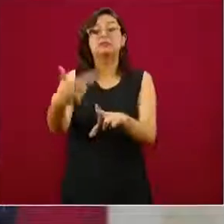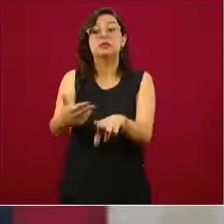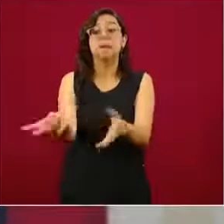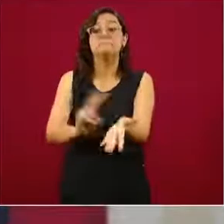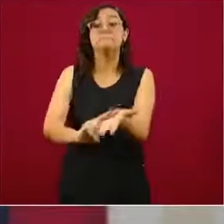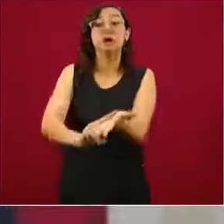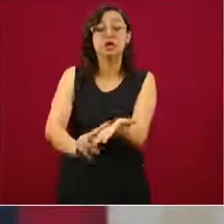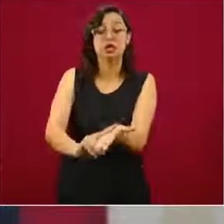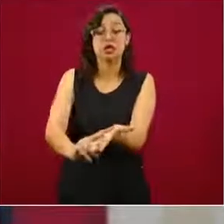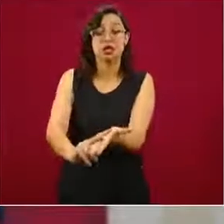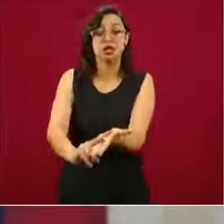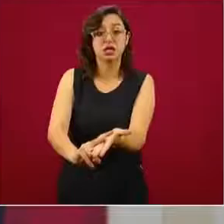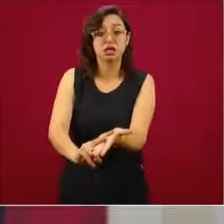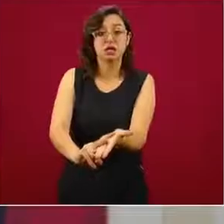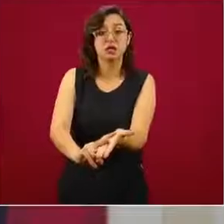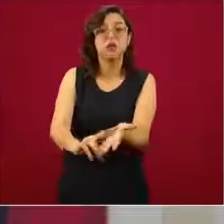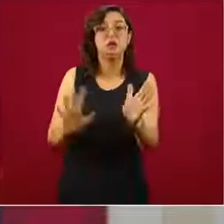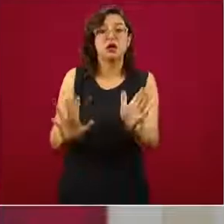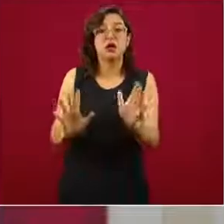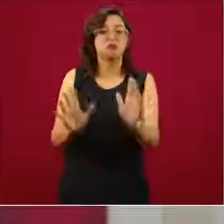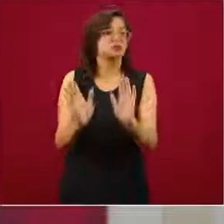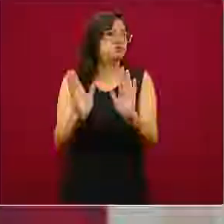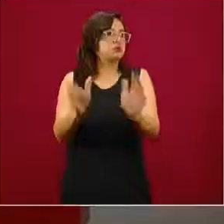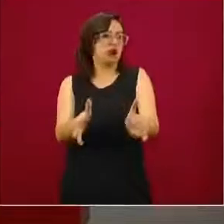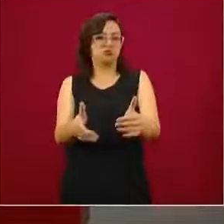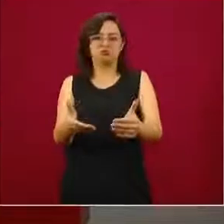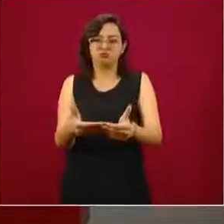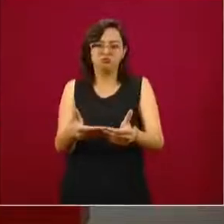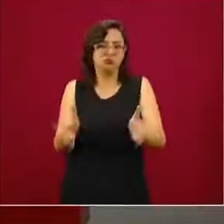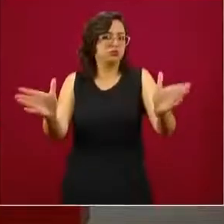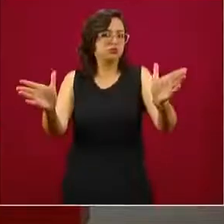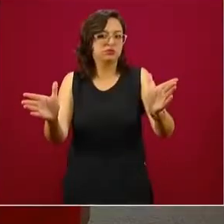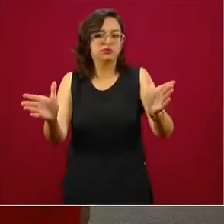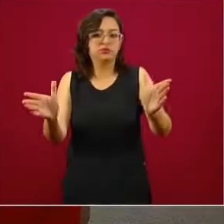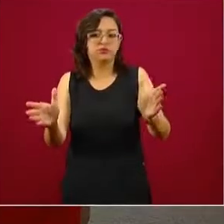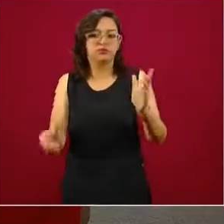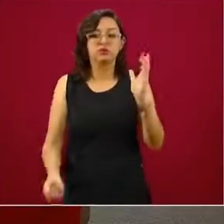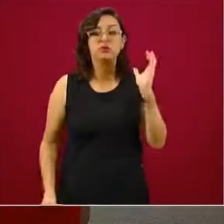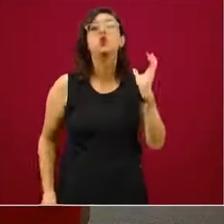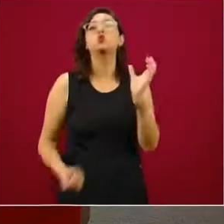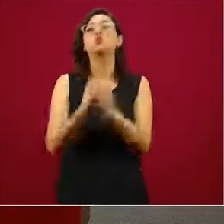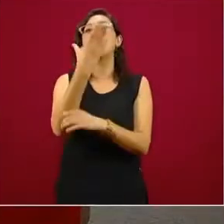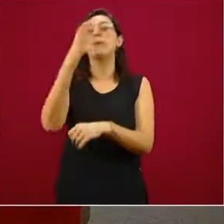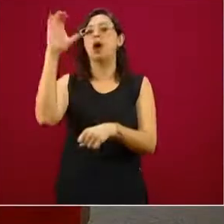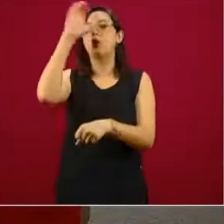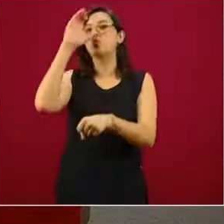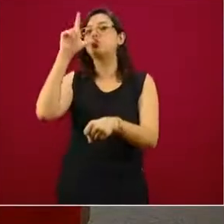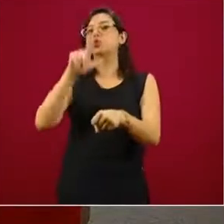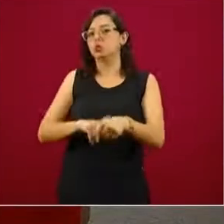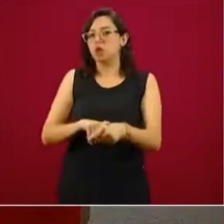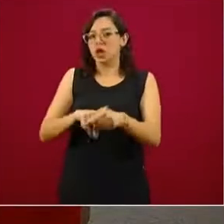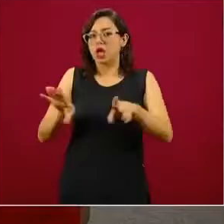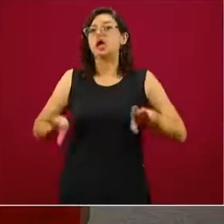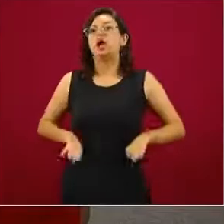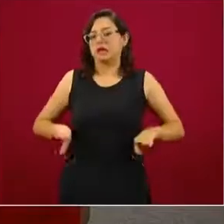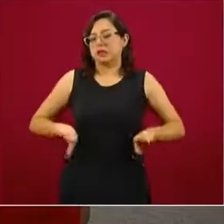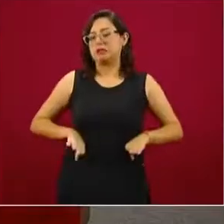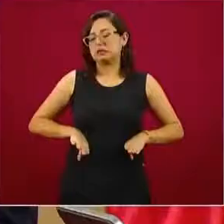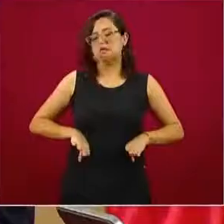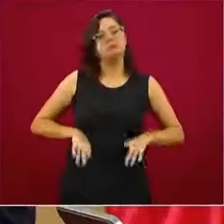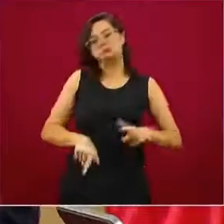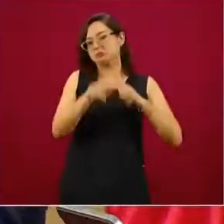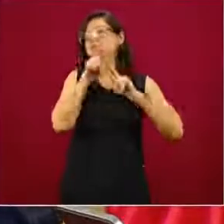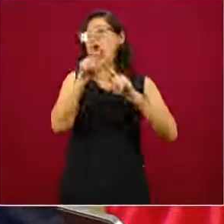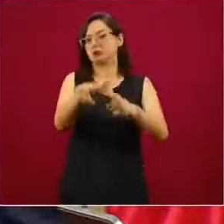restricciones sanitarias se levantan y obviamente queda la nueva cultura que tenemos que hacer